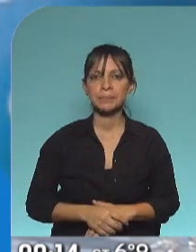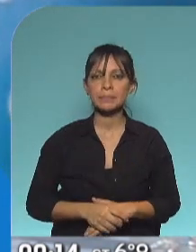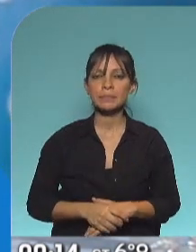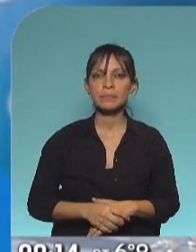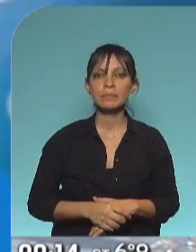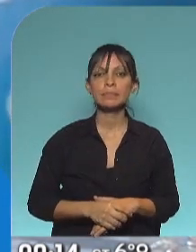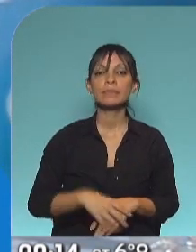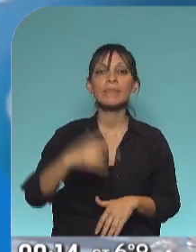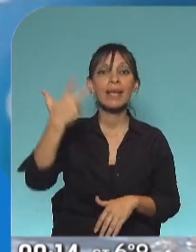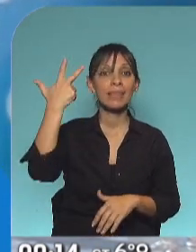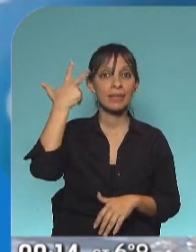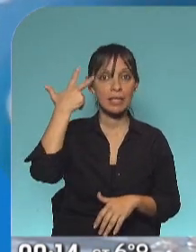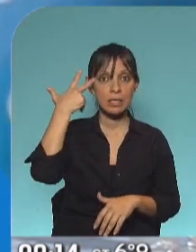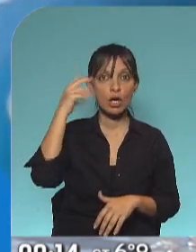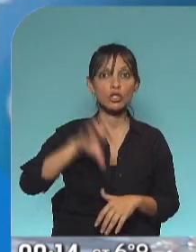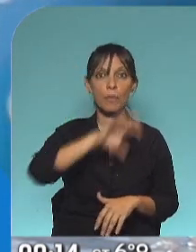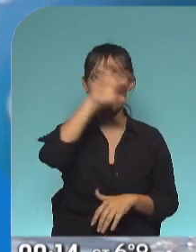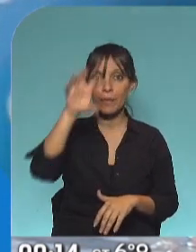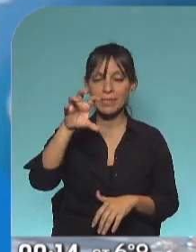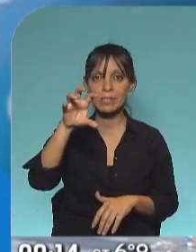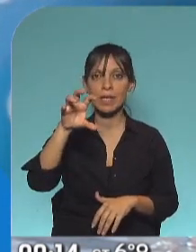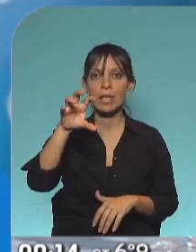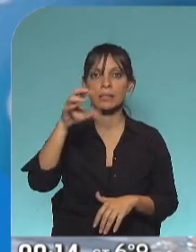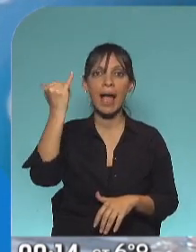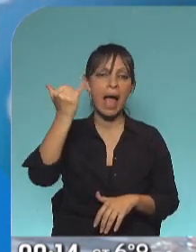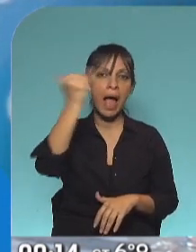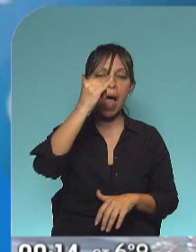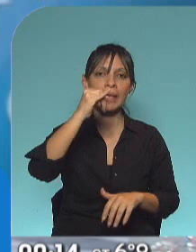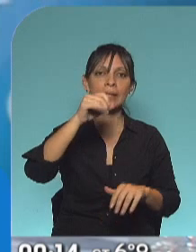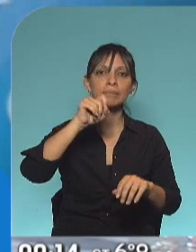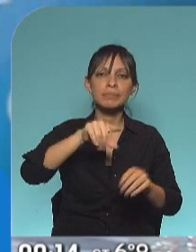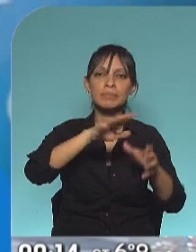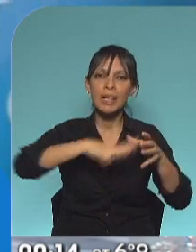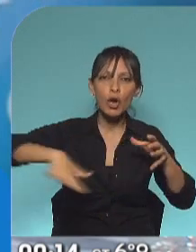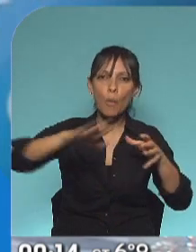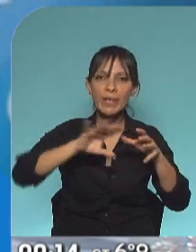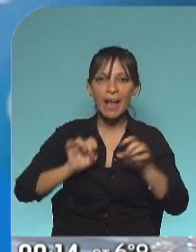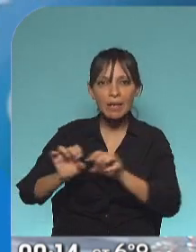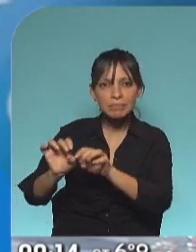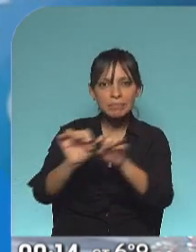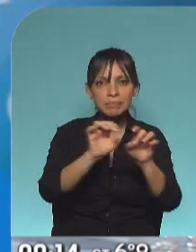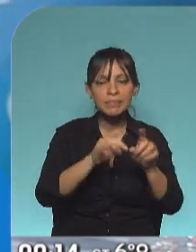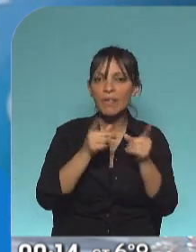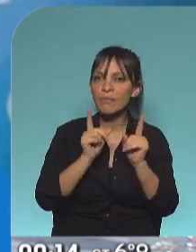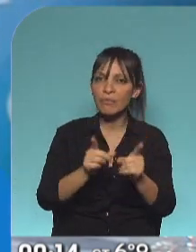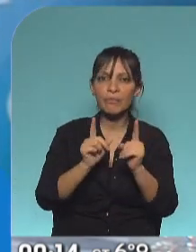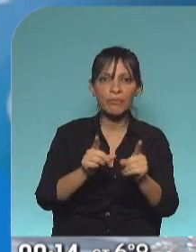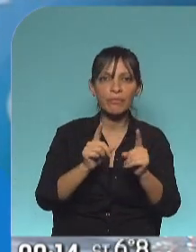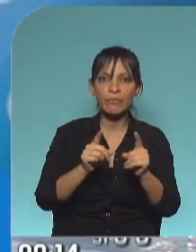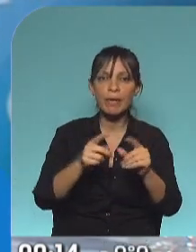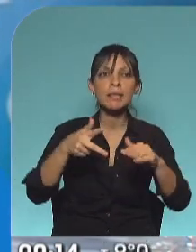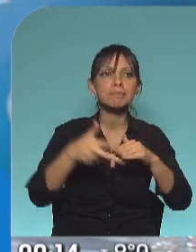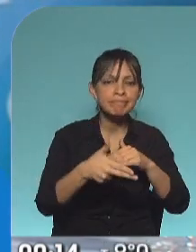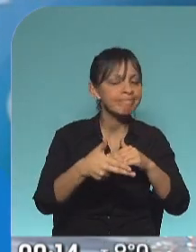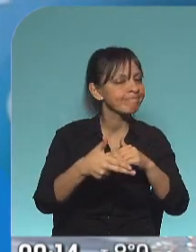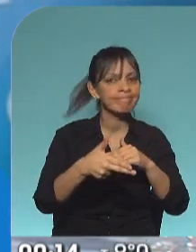Tenemos 18 provincias con departamentos con transmisión comunitaria extendida. No hemos logrado interrumpir la